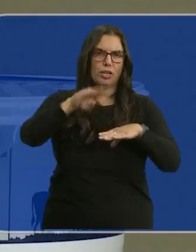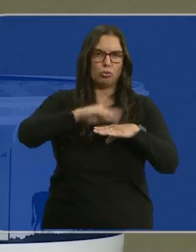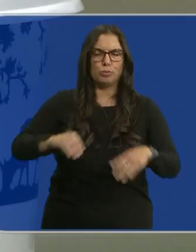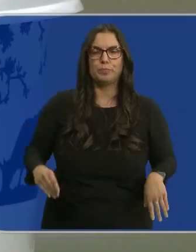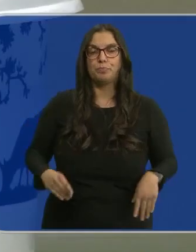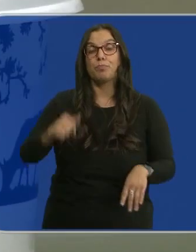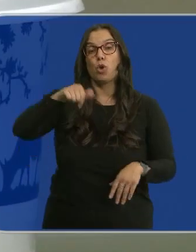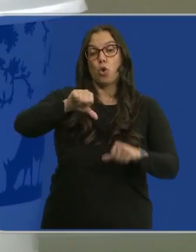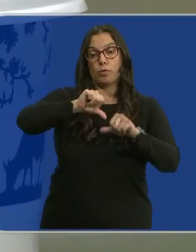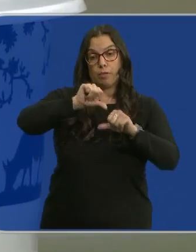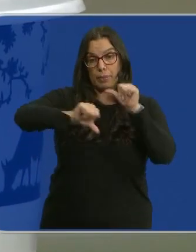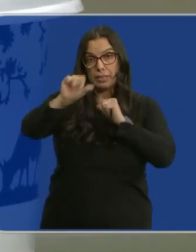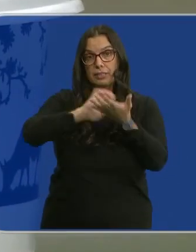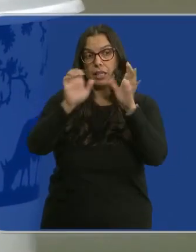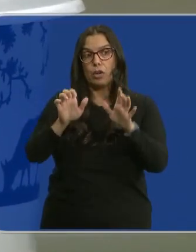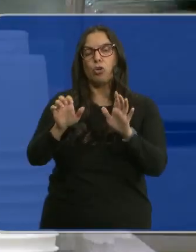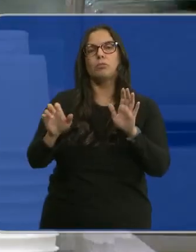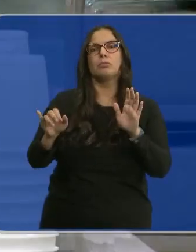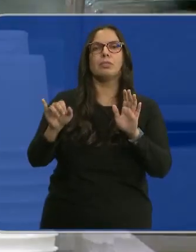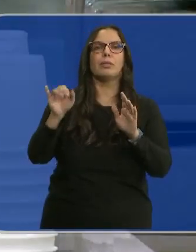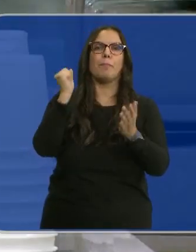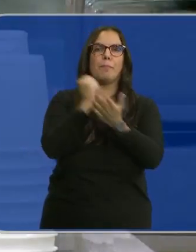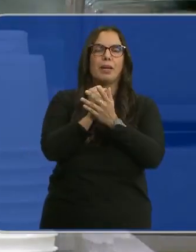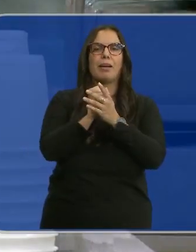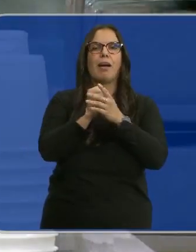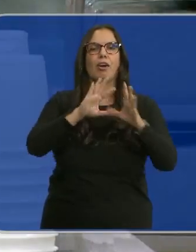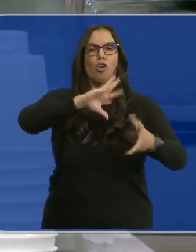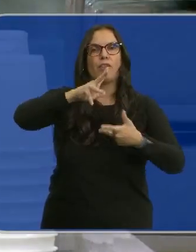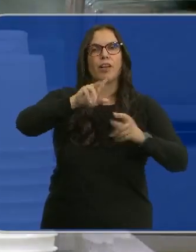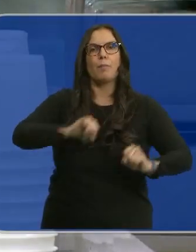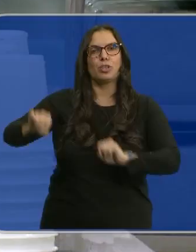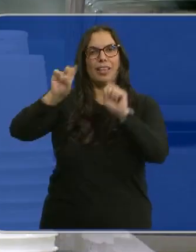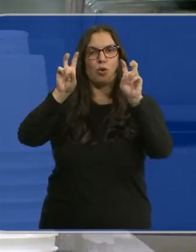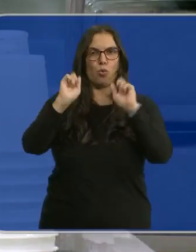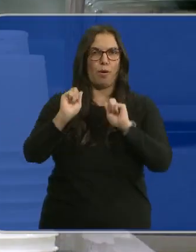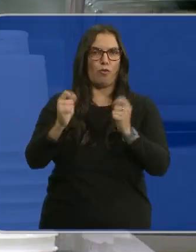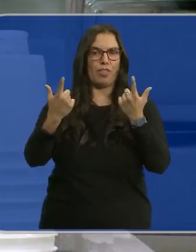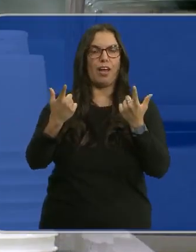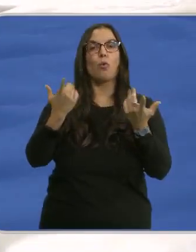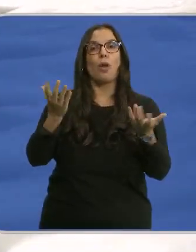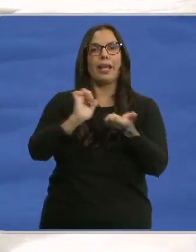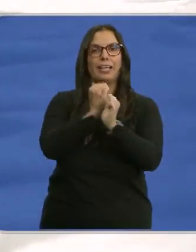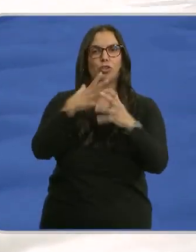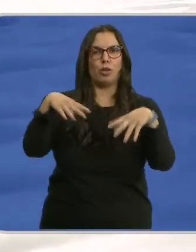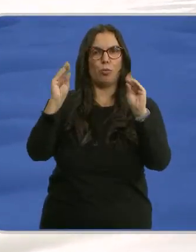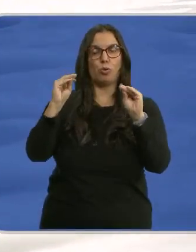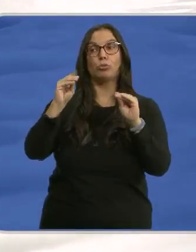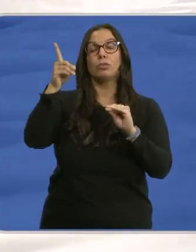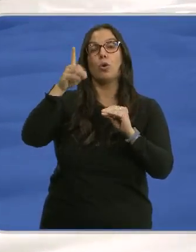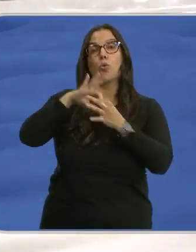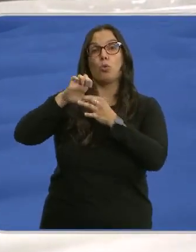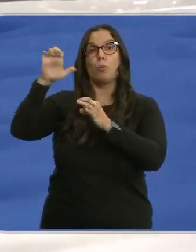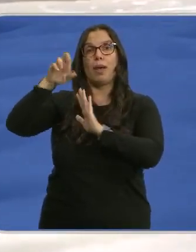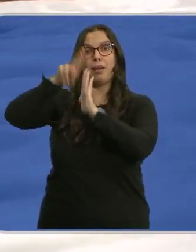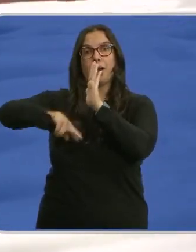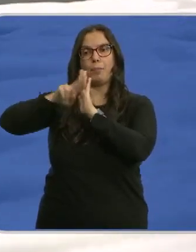Y desde hoy Castilla y León cuenta con una nueva indicación geográfica protegida, la del queso de Burgos. La Unión Europea ha publicado su reglamento, que